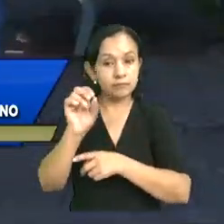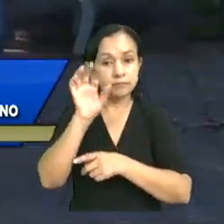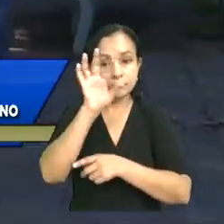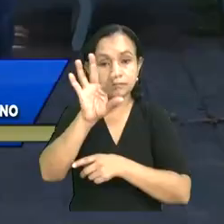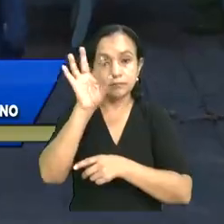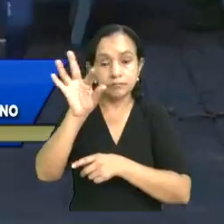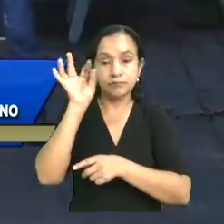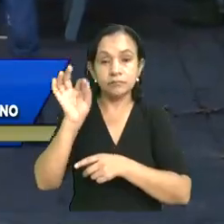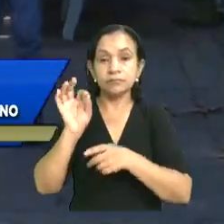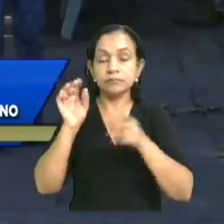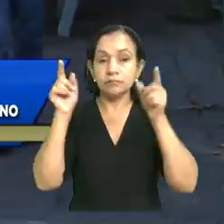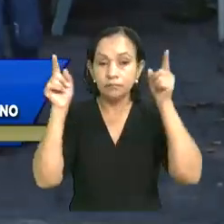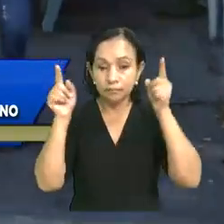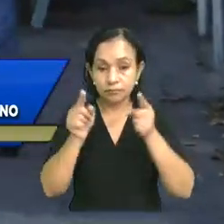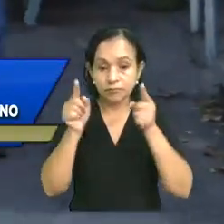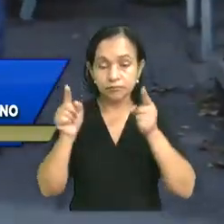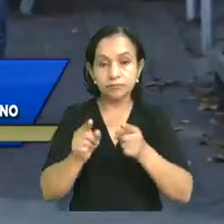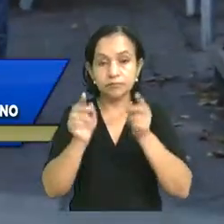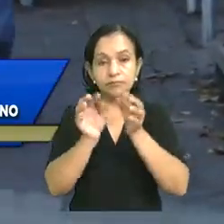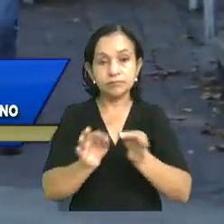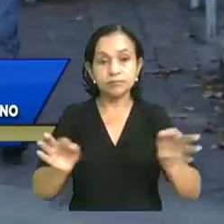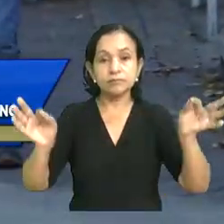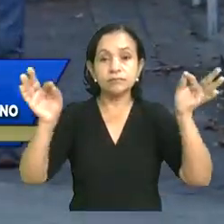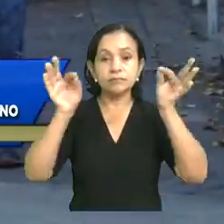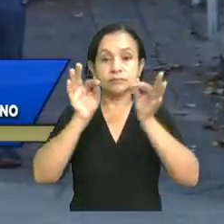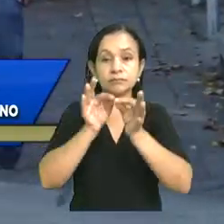vamos focalizando. Entonces, el tema